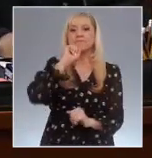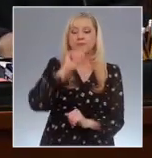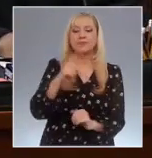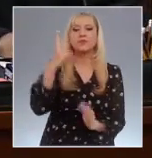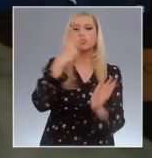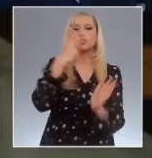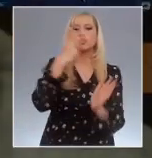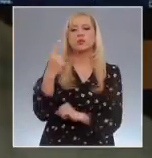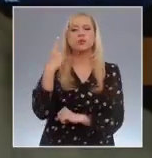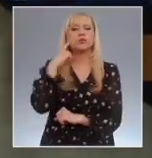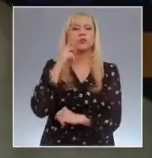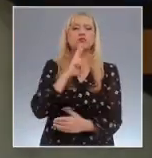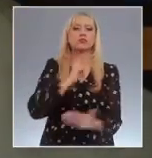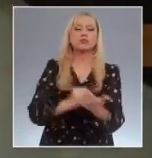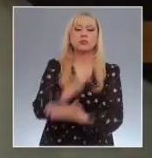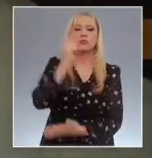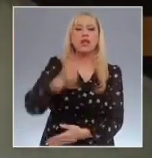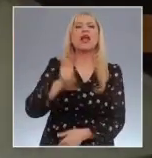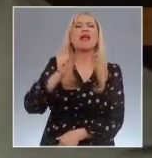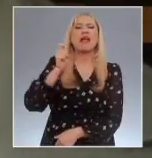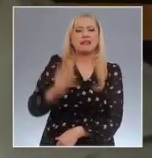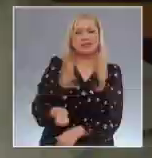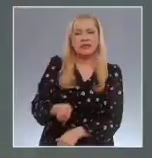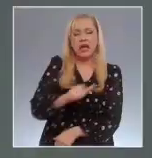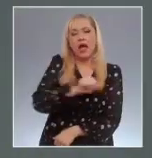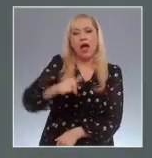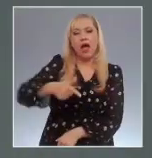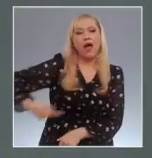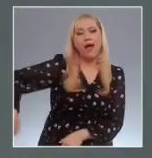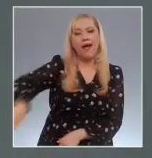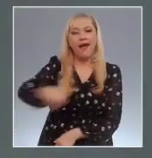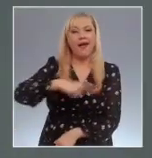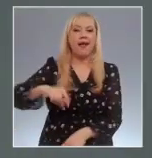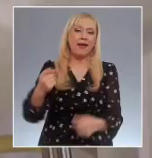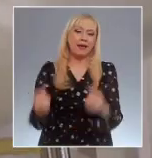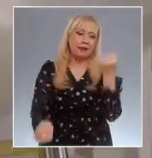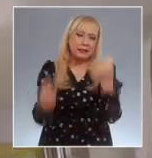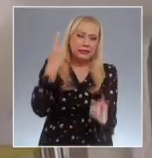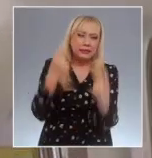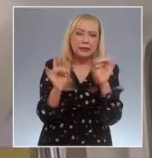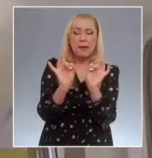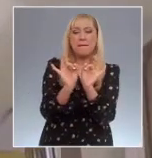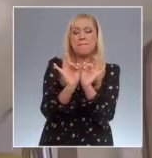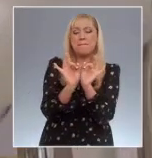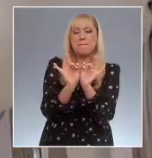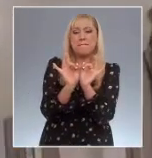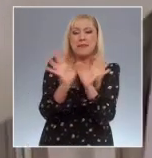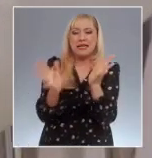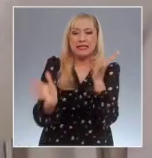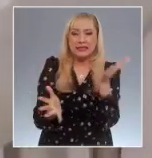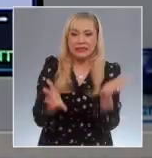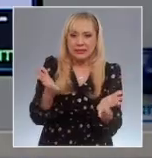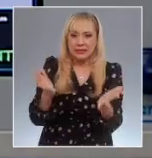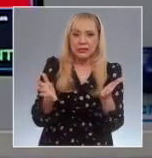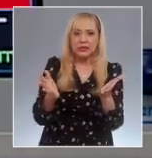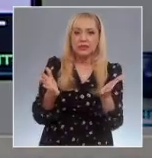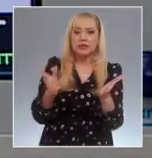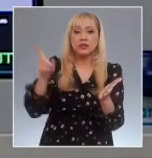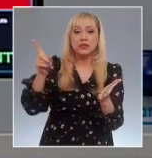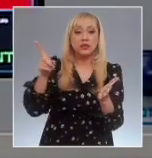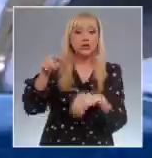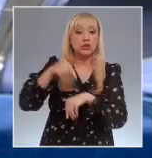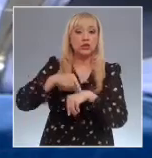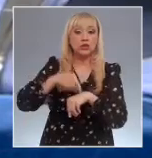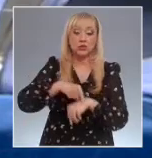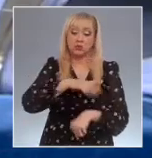de conciencia, en específico que, en ciertos casos, su ejercicio no puede ocasionar que el Estado niegue servicios de salud ni que